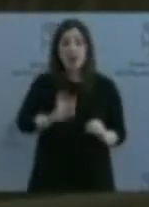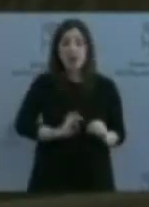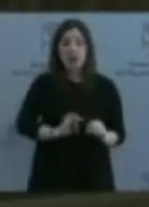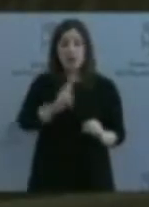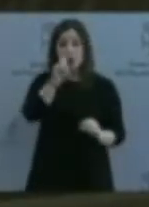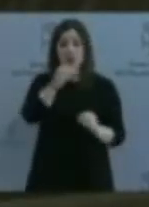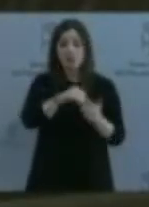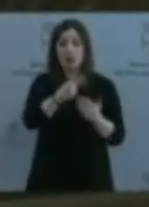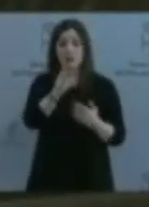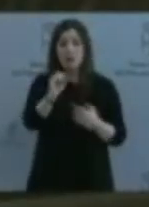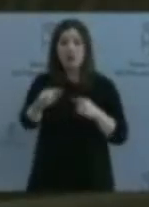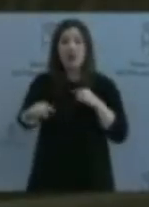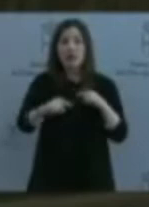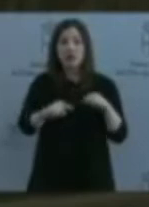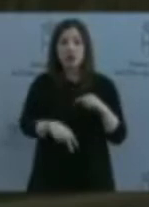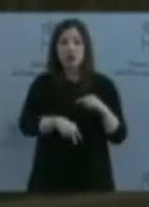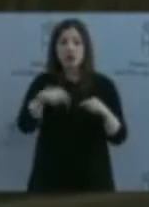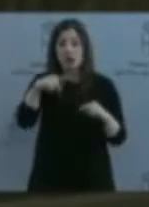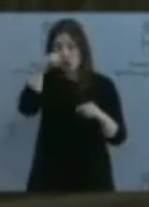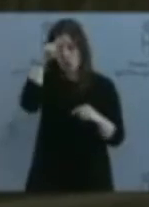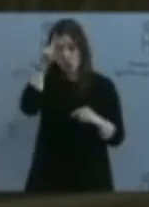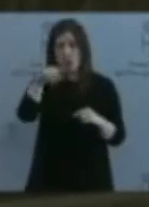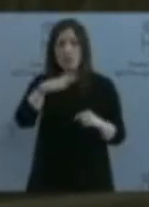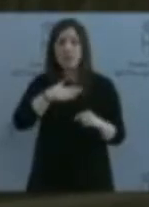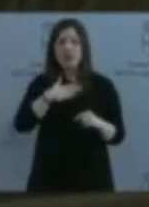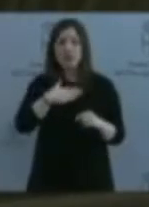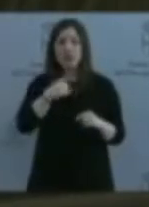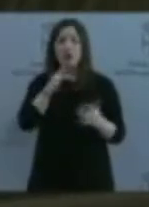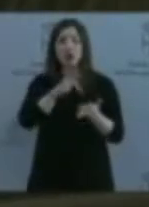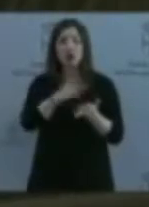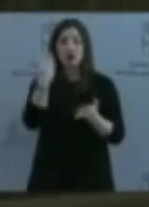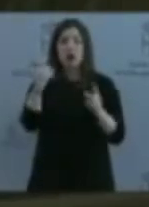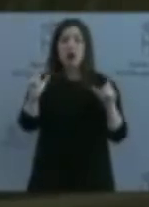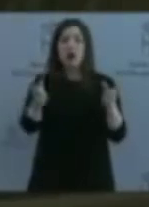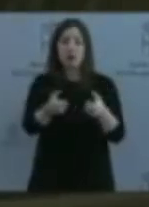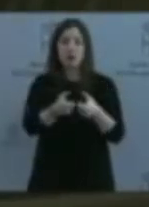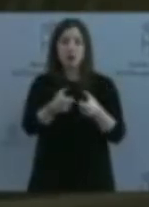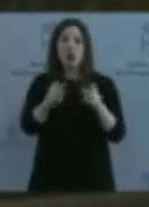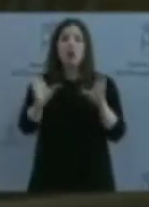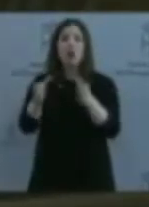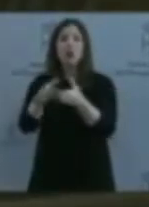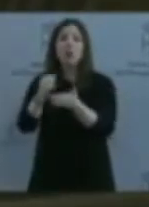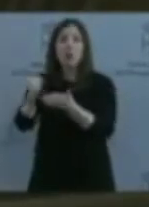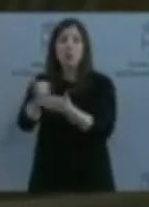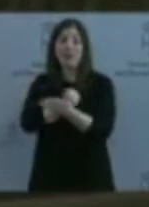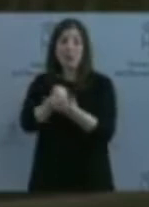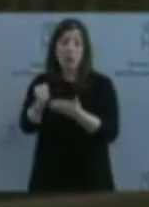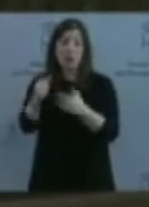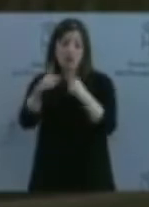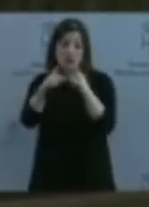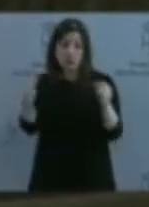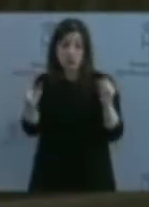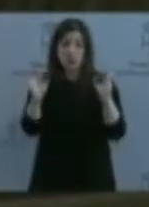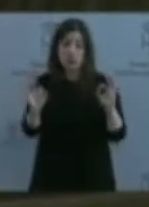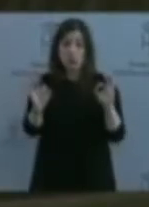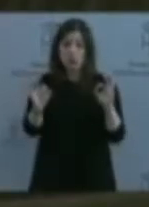Patrimonio mantuvo una reunión con el Grupo de Inmatriculaciones de Asturias, en el transcurso de la cual fue informado de las sospechas que